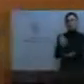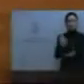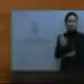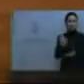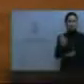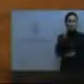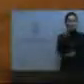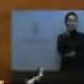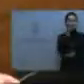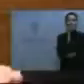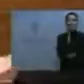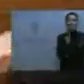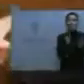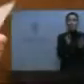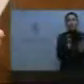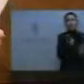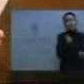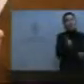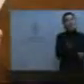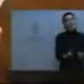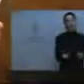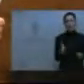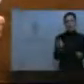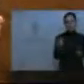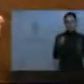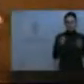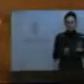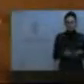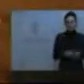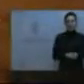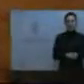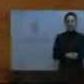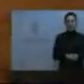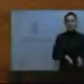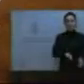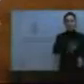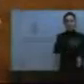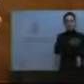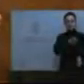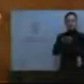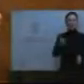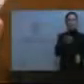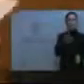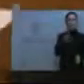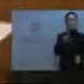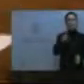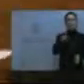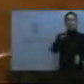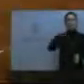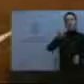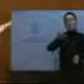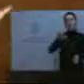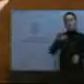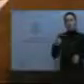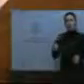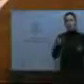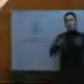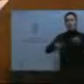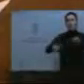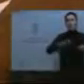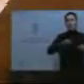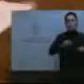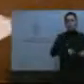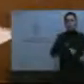del día de ayer, donde el señor Julián López, gerente del Servicio Cántabro